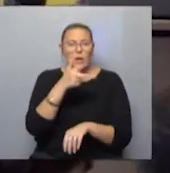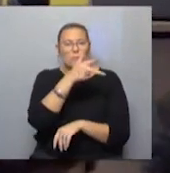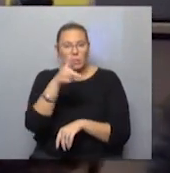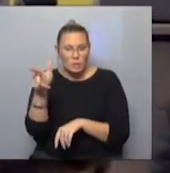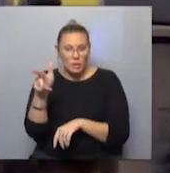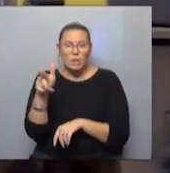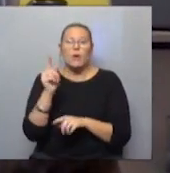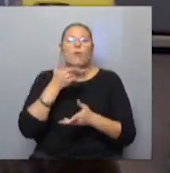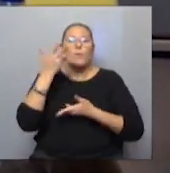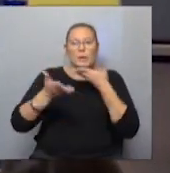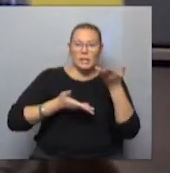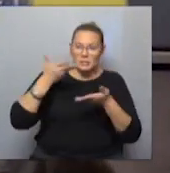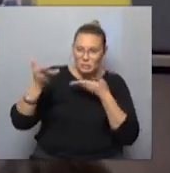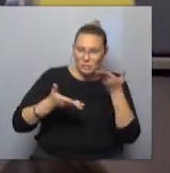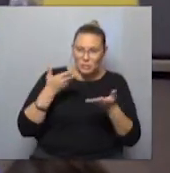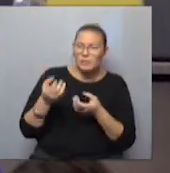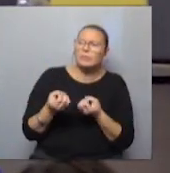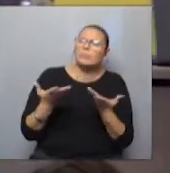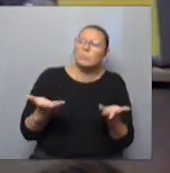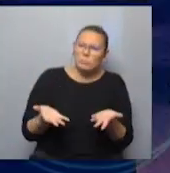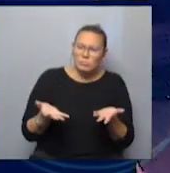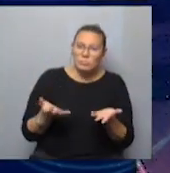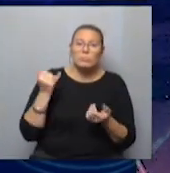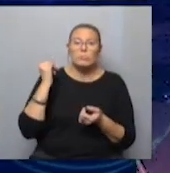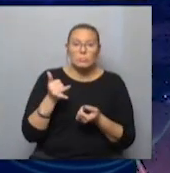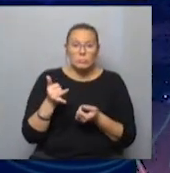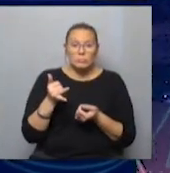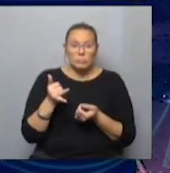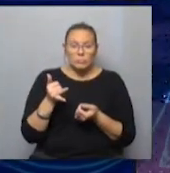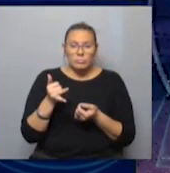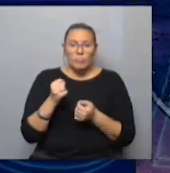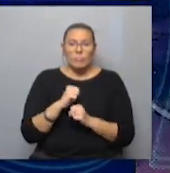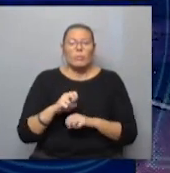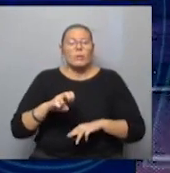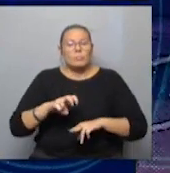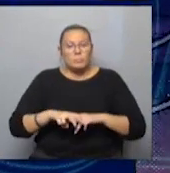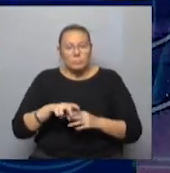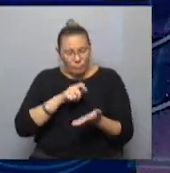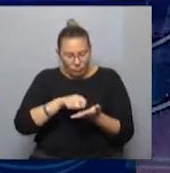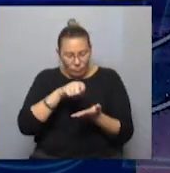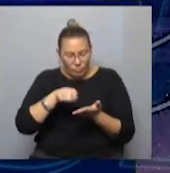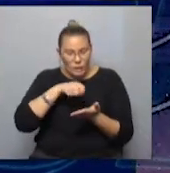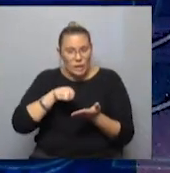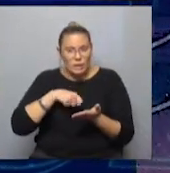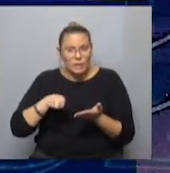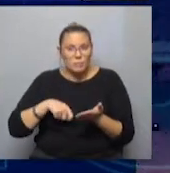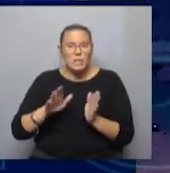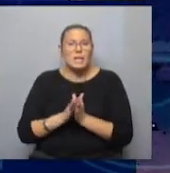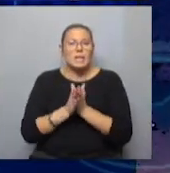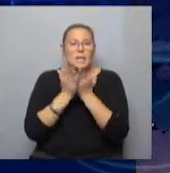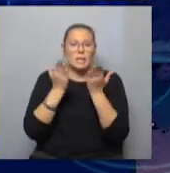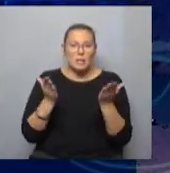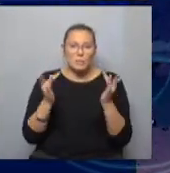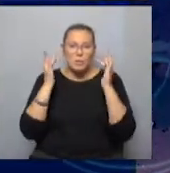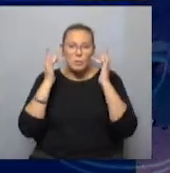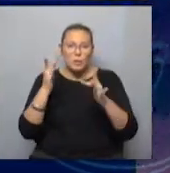videoclips, canciones. ¿Cómo fue eso? Sí, y pudimos sentarnos y también escribir nuestro libro de